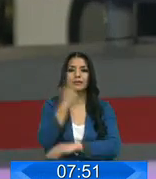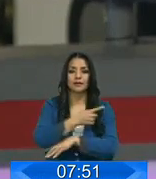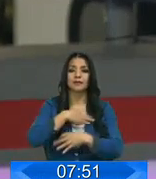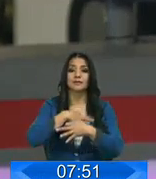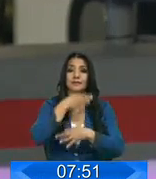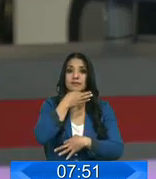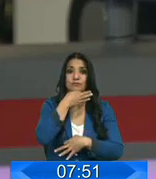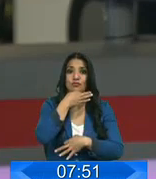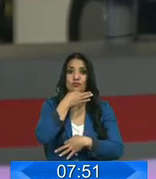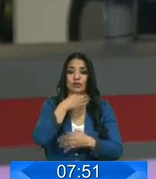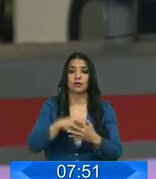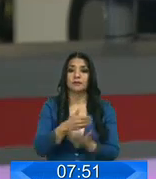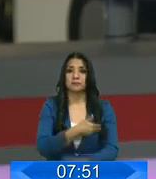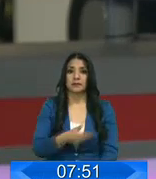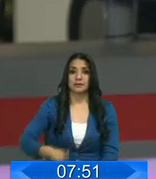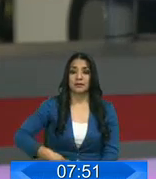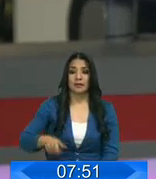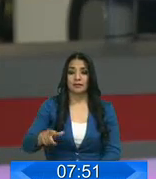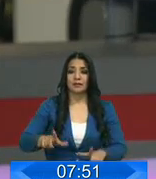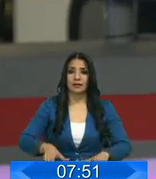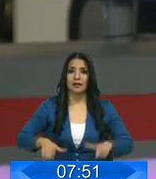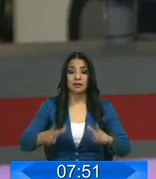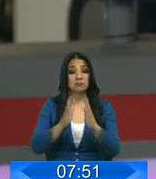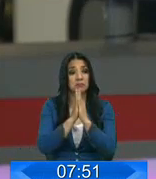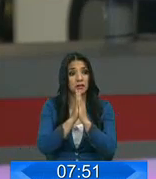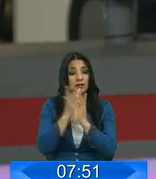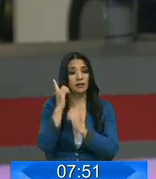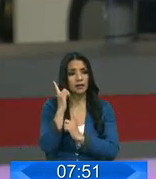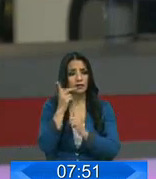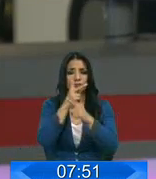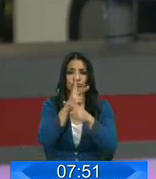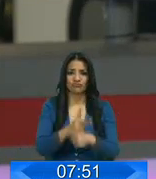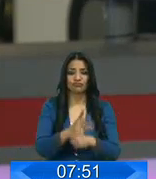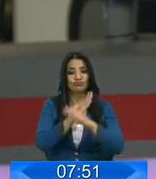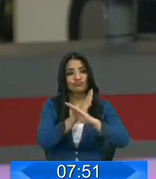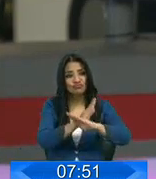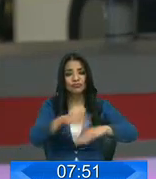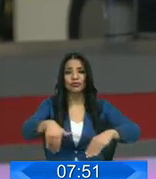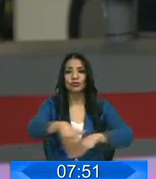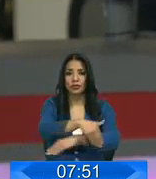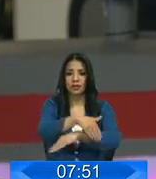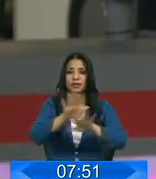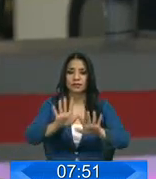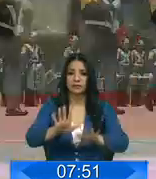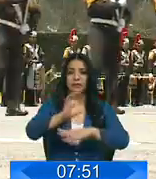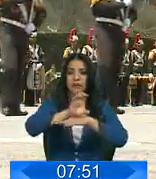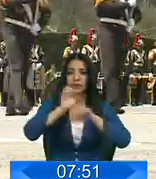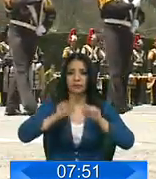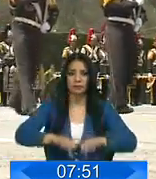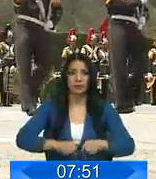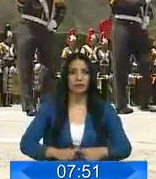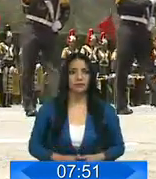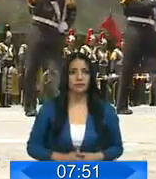primer mandatario exhortó a los soldados a proteger la soberanía del país y de sus fronteras. Miremos.